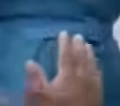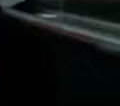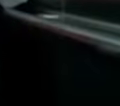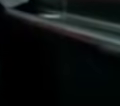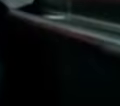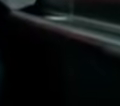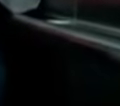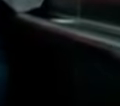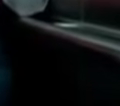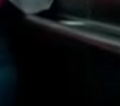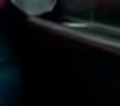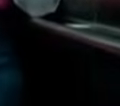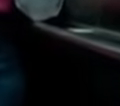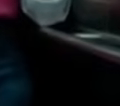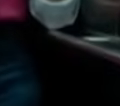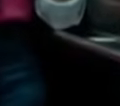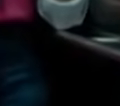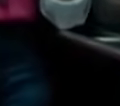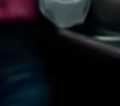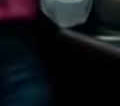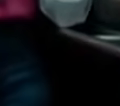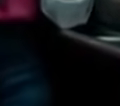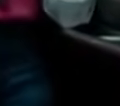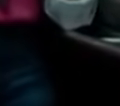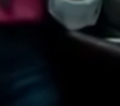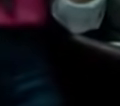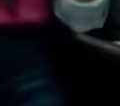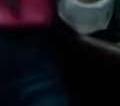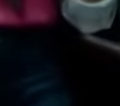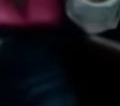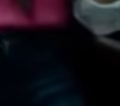televisión. Este es el segundo llamado.